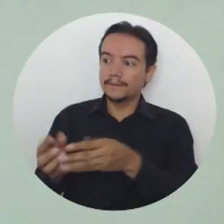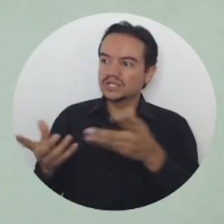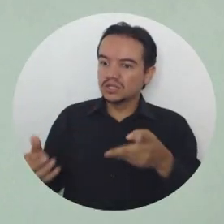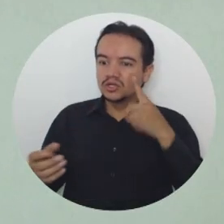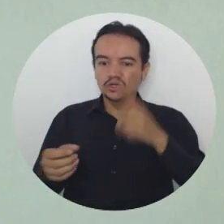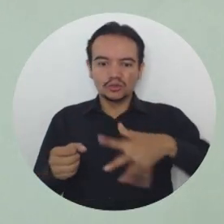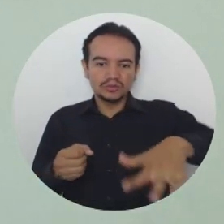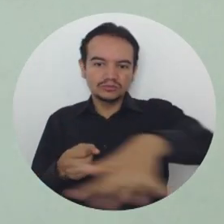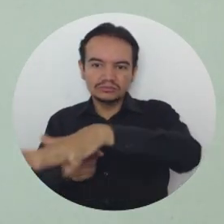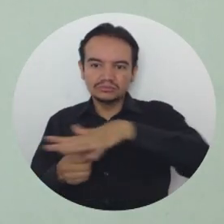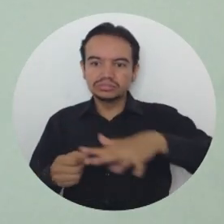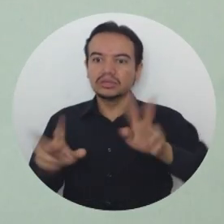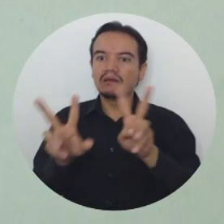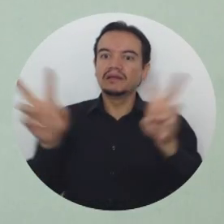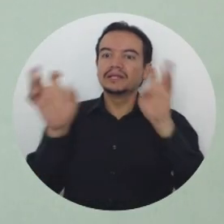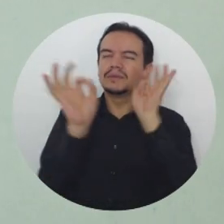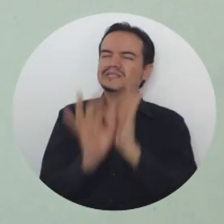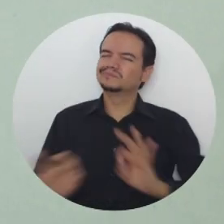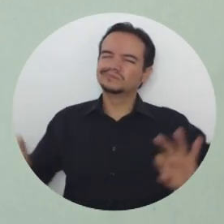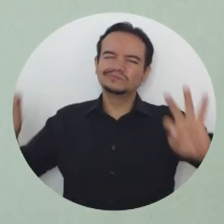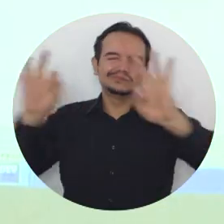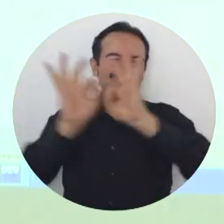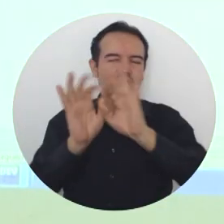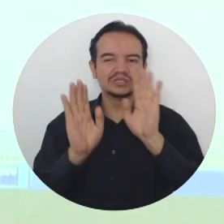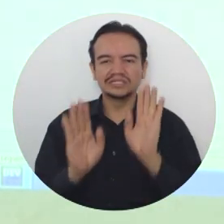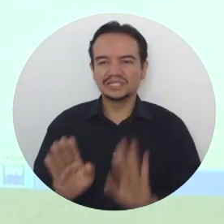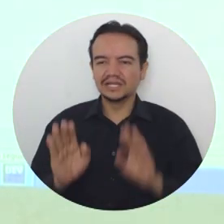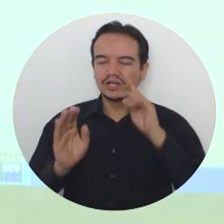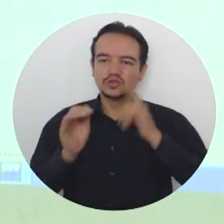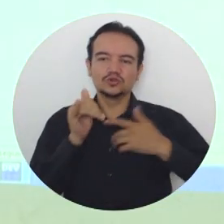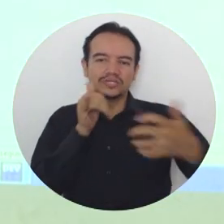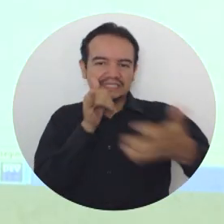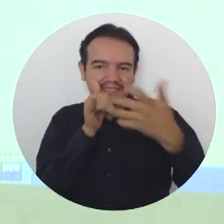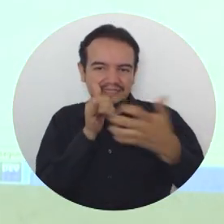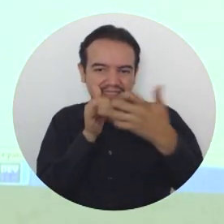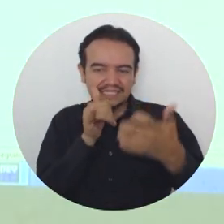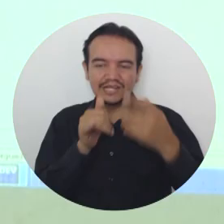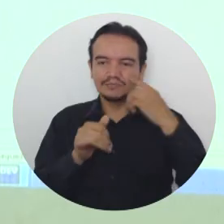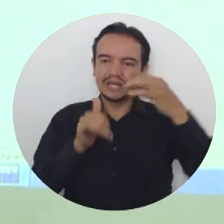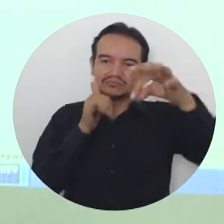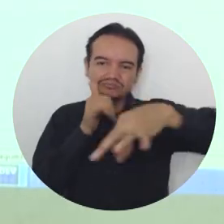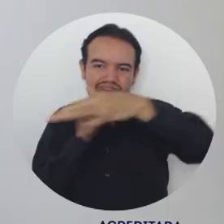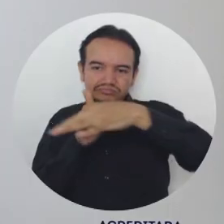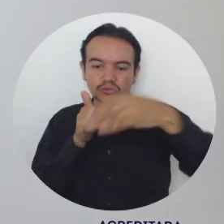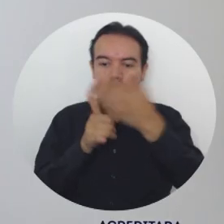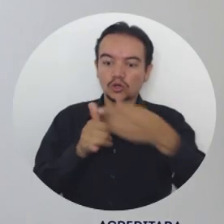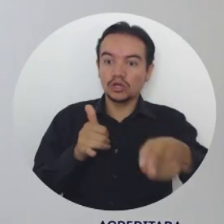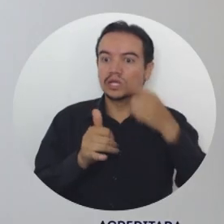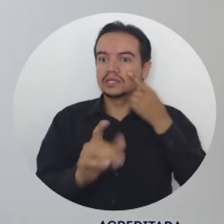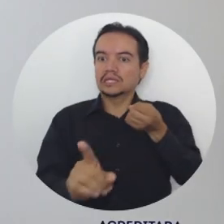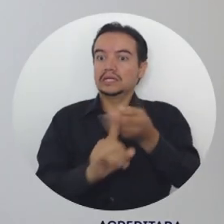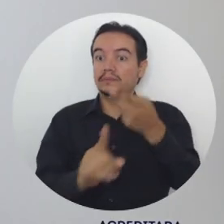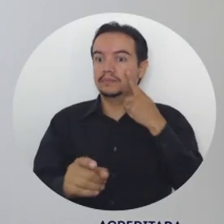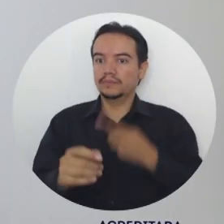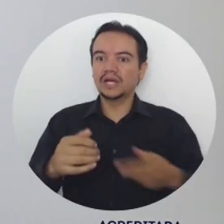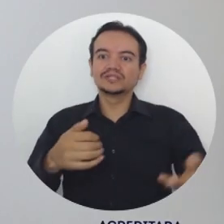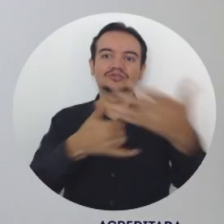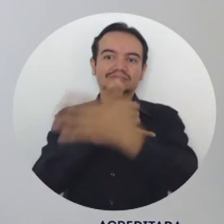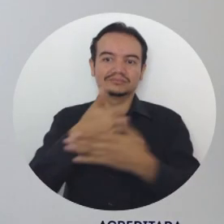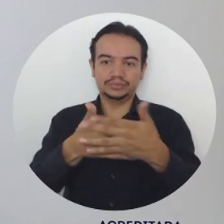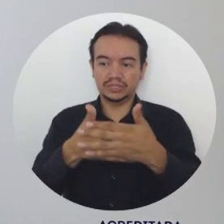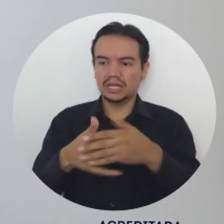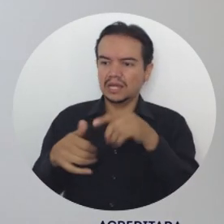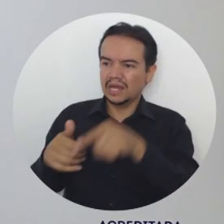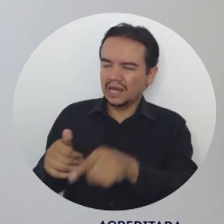genera en un área estratégica para el desarrollo del país y en general del mundo, como es la programación, el desarrollo de nuevas tecnologías.